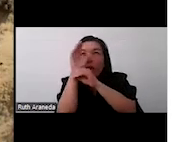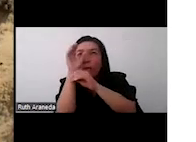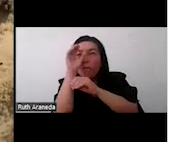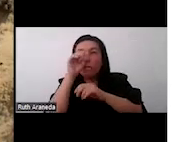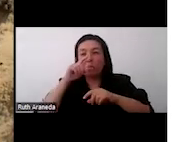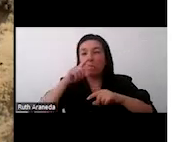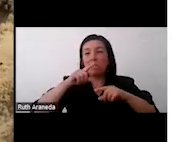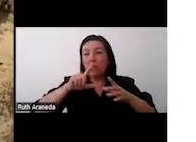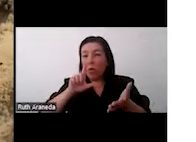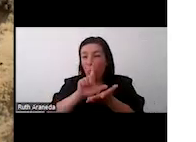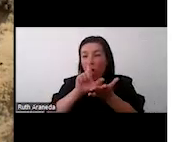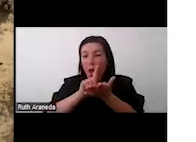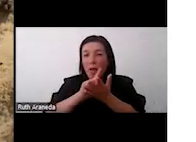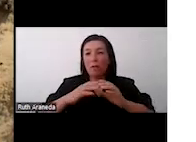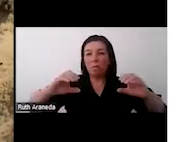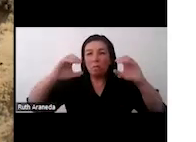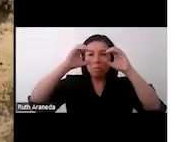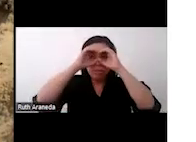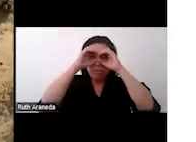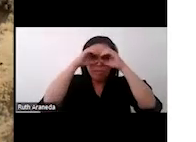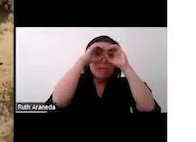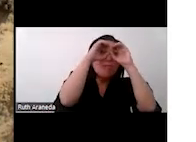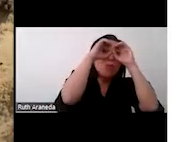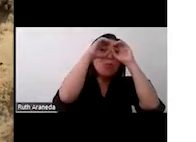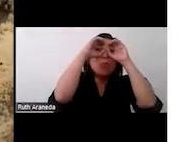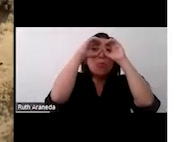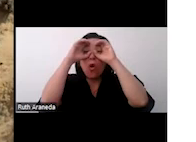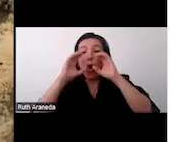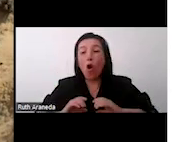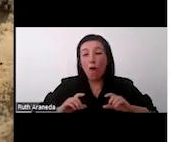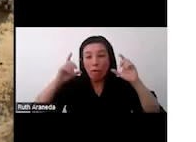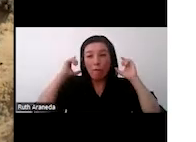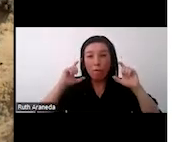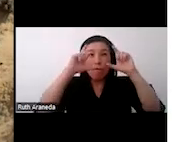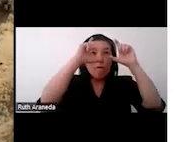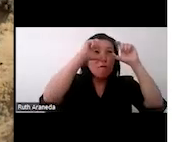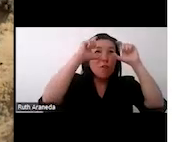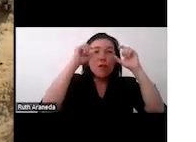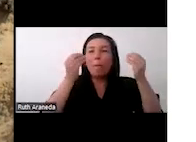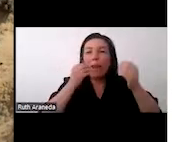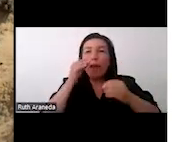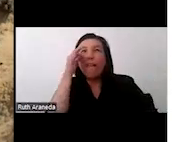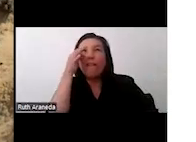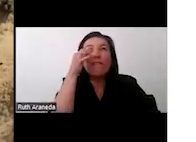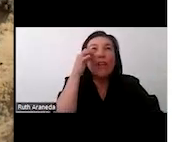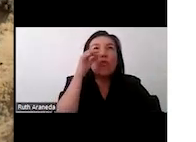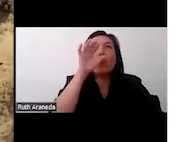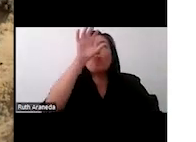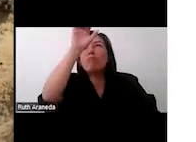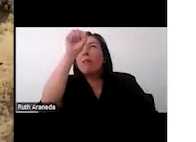terreno con un binocular, con una cámara fotográfica para, eh, para verlas, para